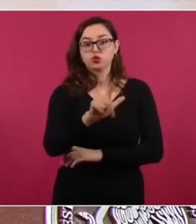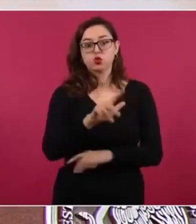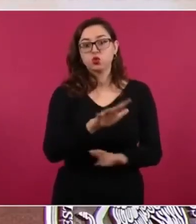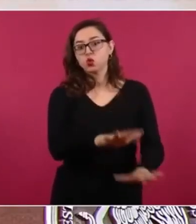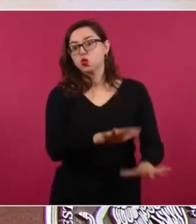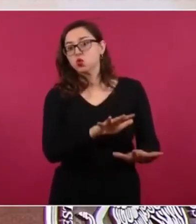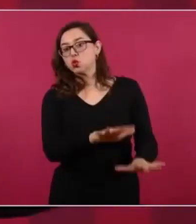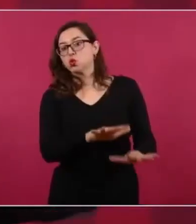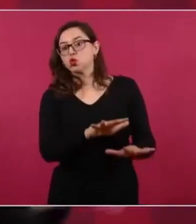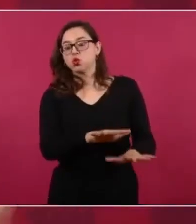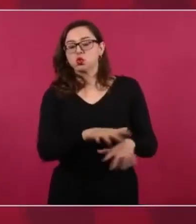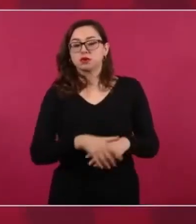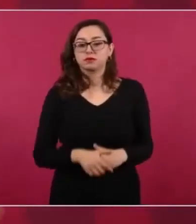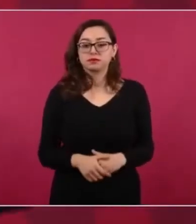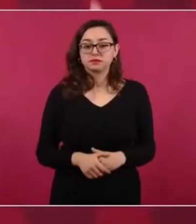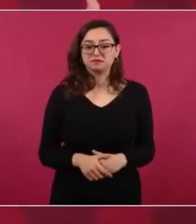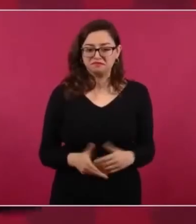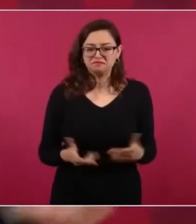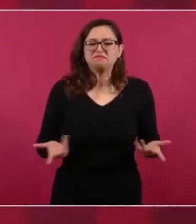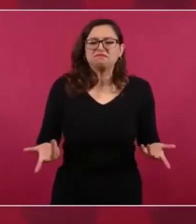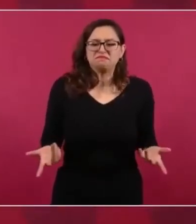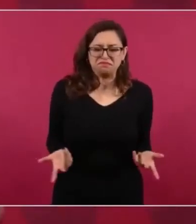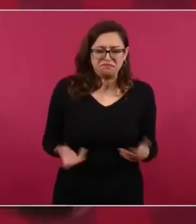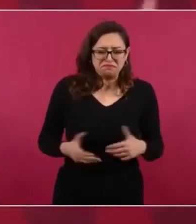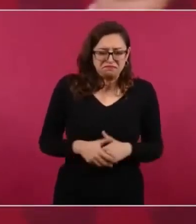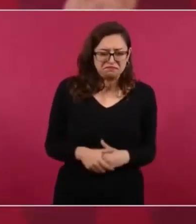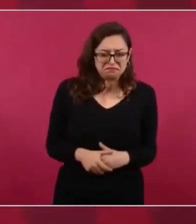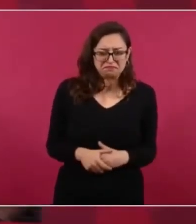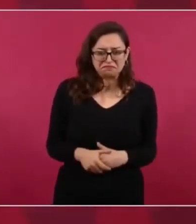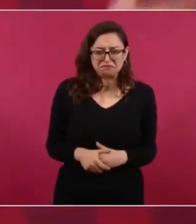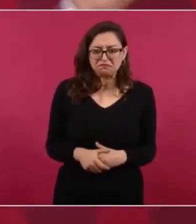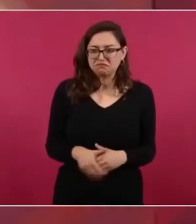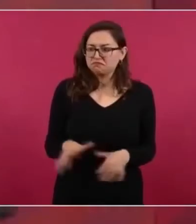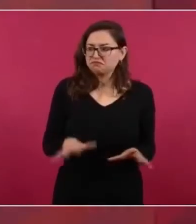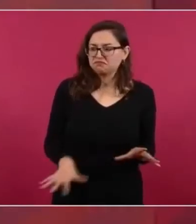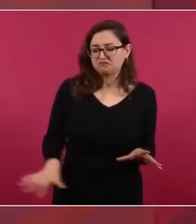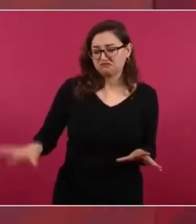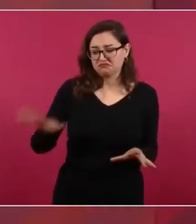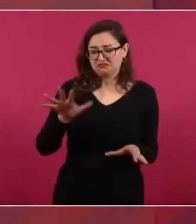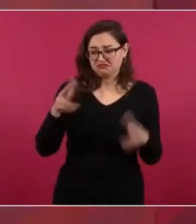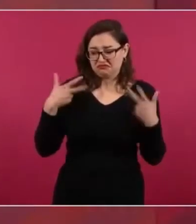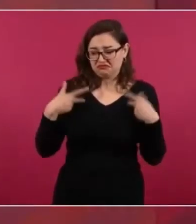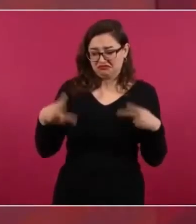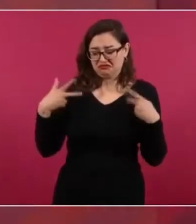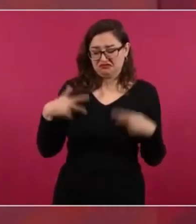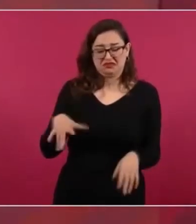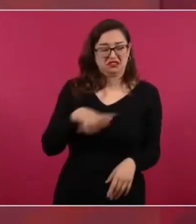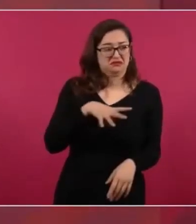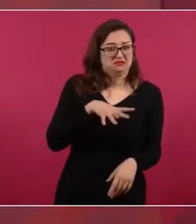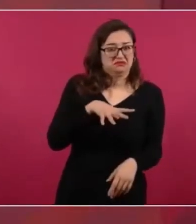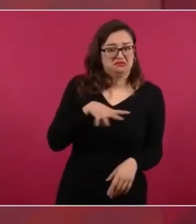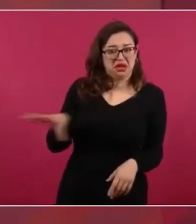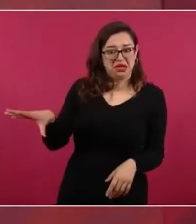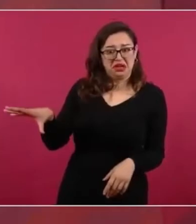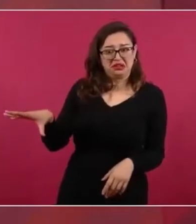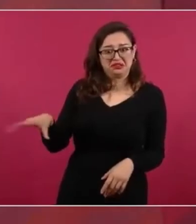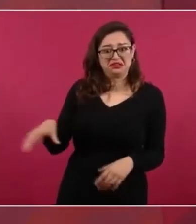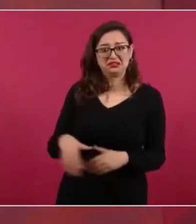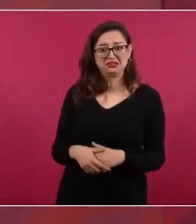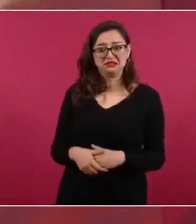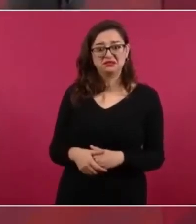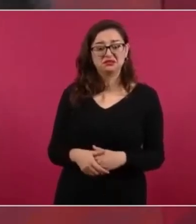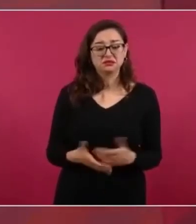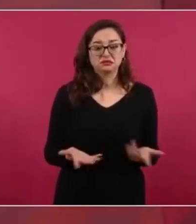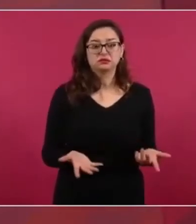Y sin embargo, le tienen profundo desprecio al pueblo. O